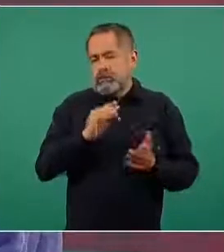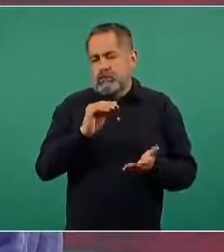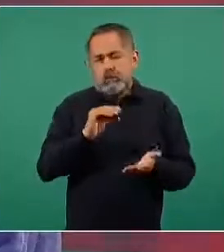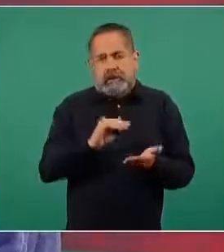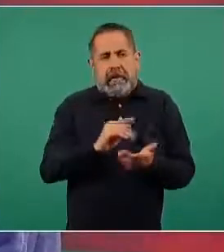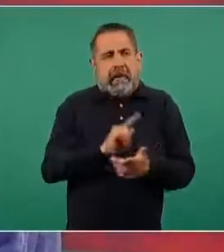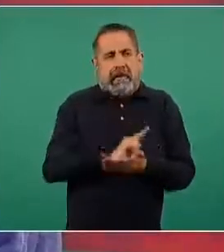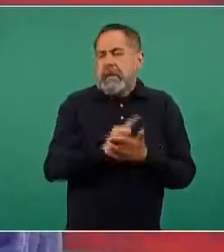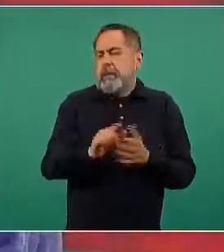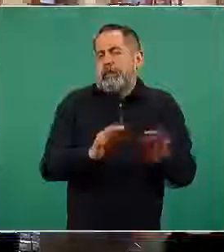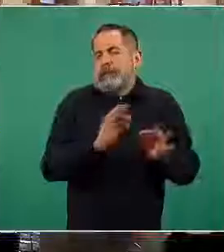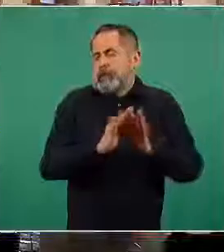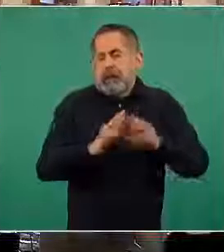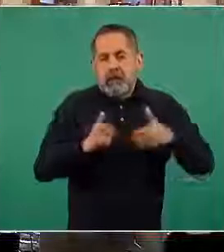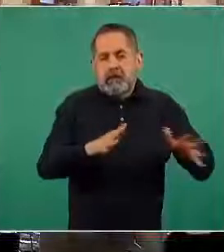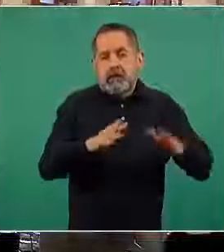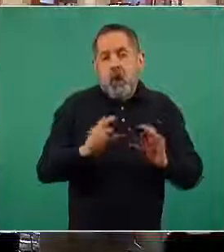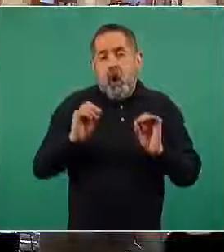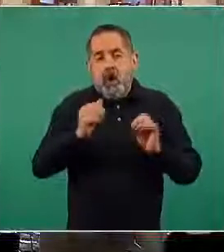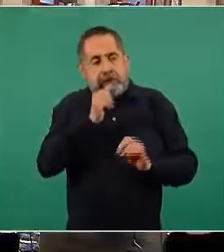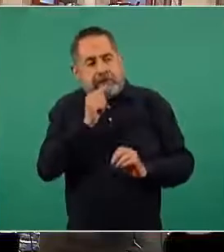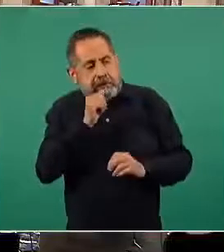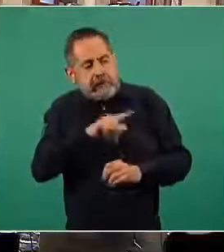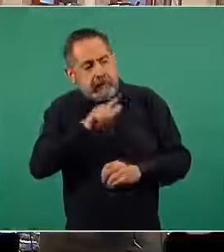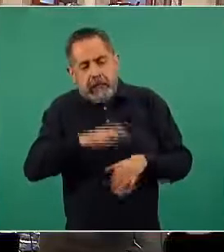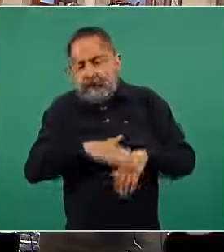con recomendaciones.